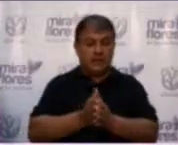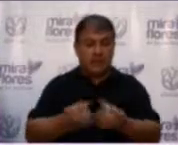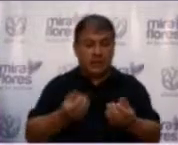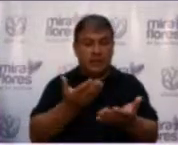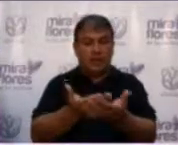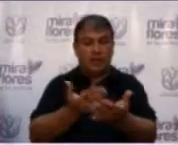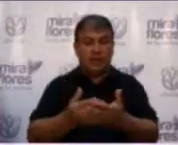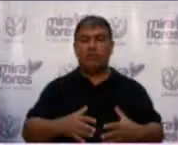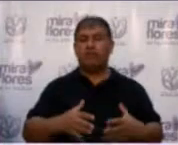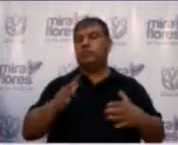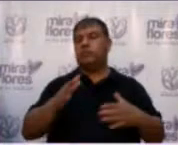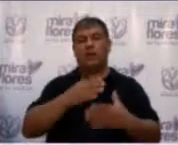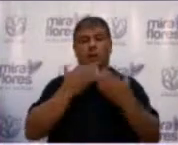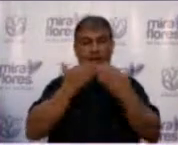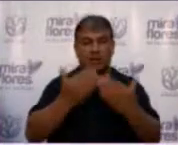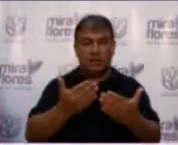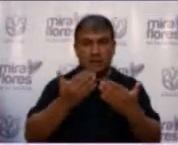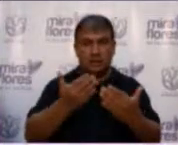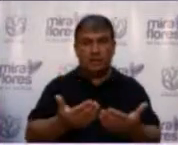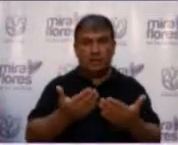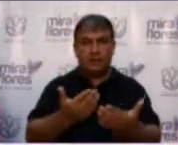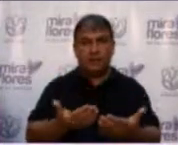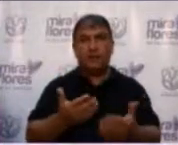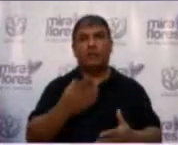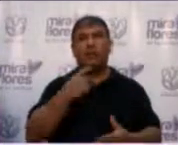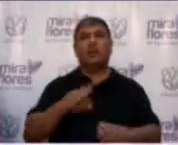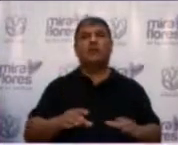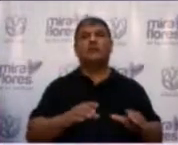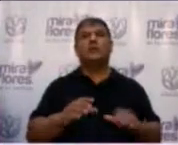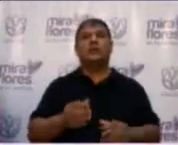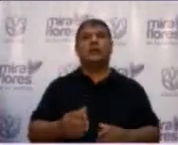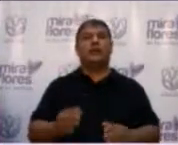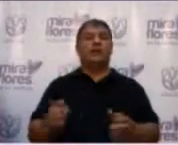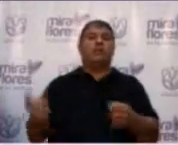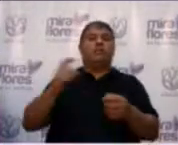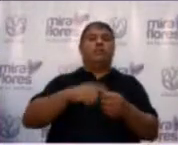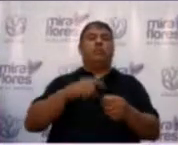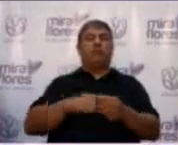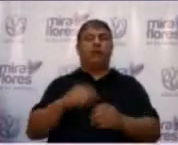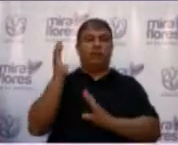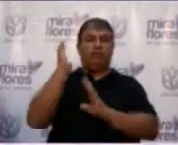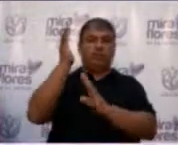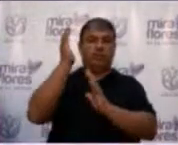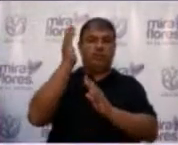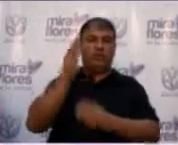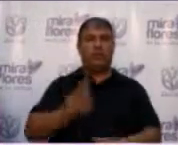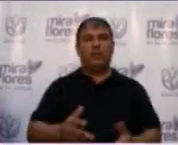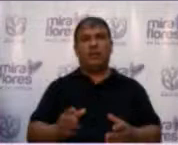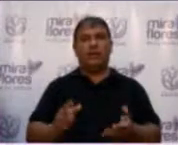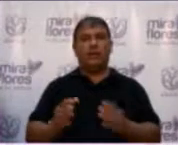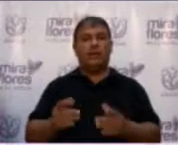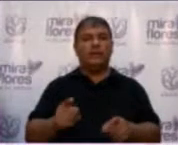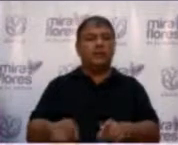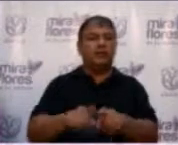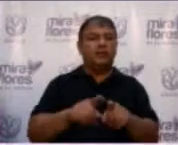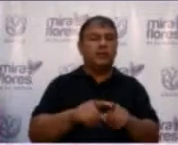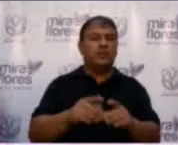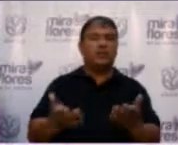extenderle nuestros más sinceros agradecimientos por ser parte del foro 13